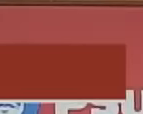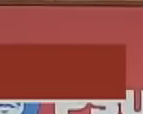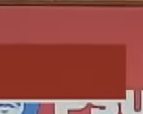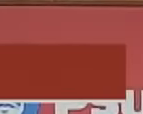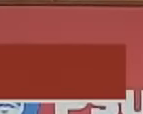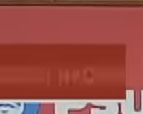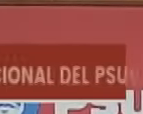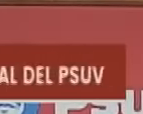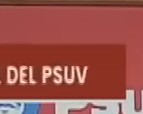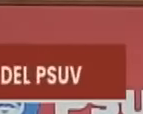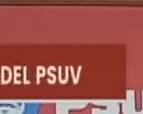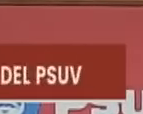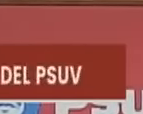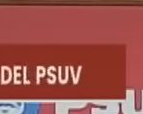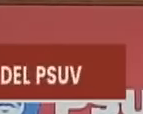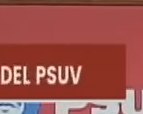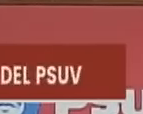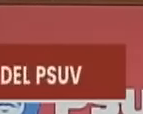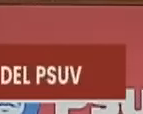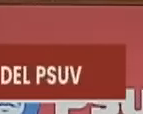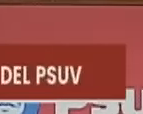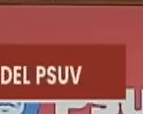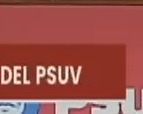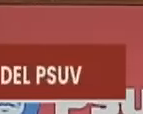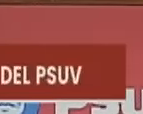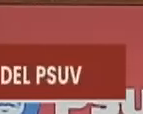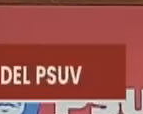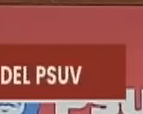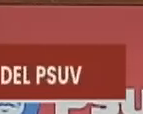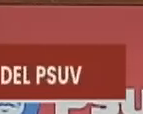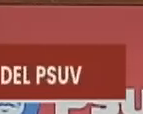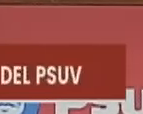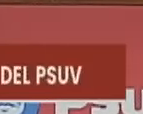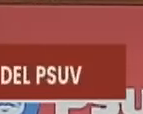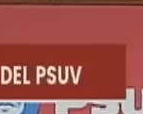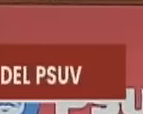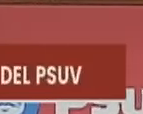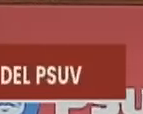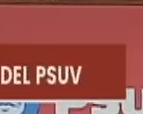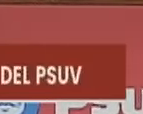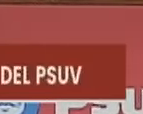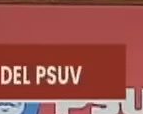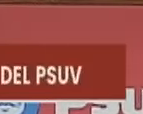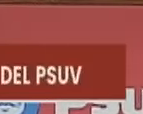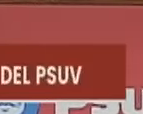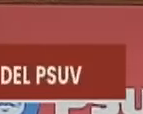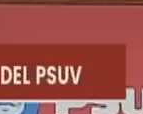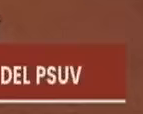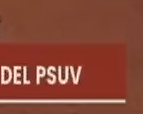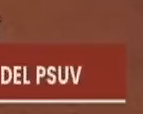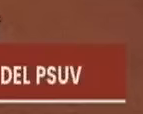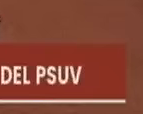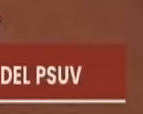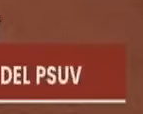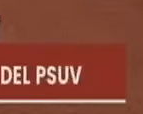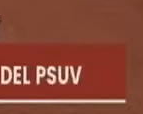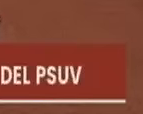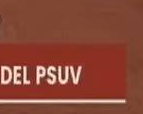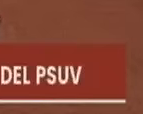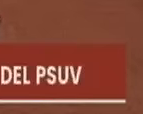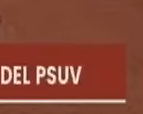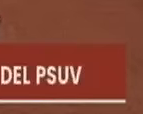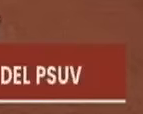en los próximos 13 días. 13 días y un lindo amanecer